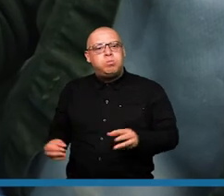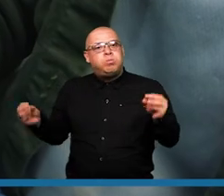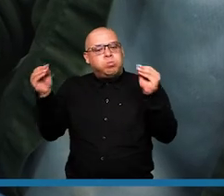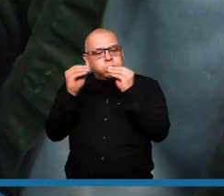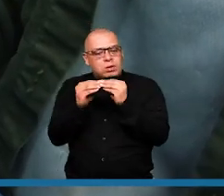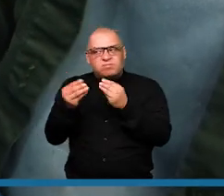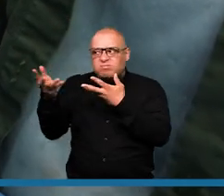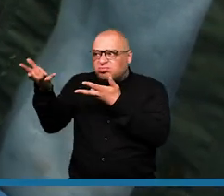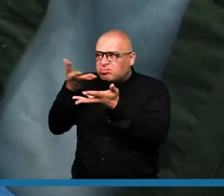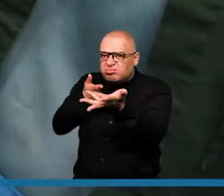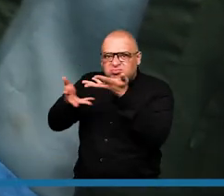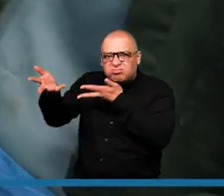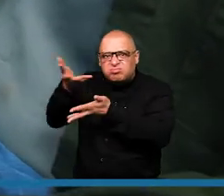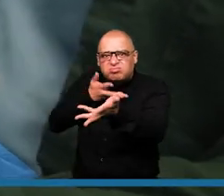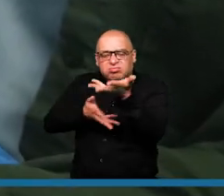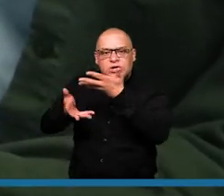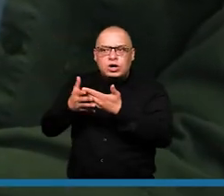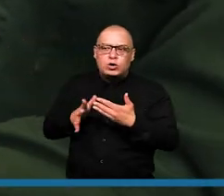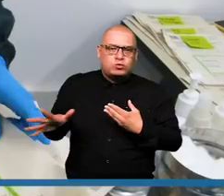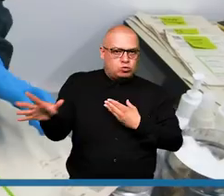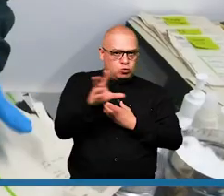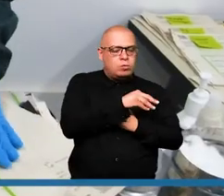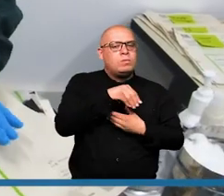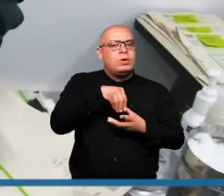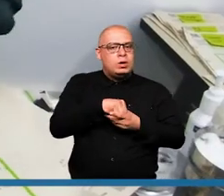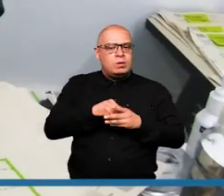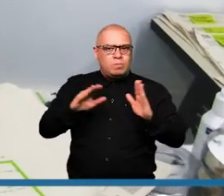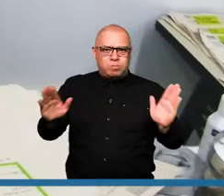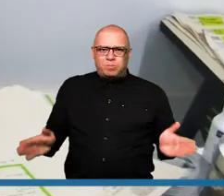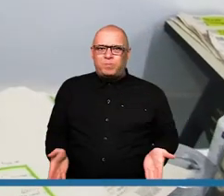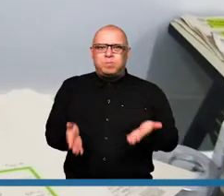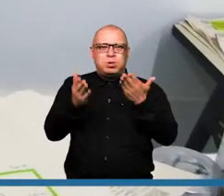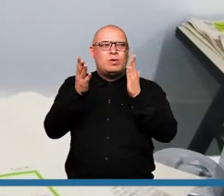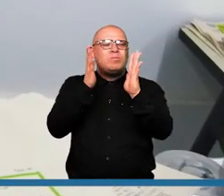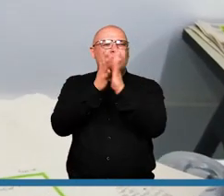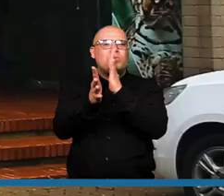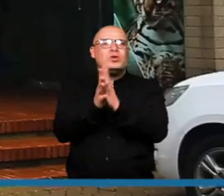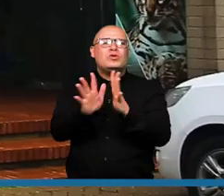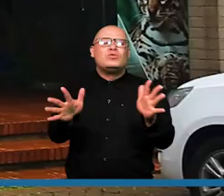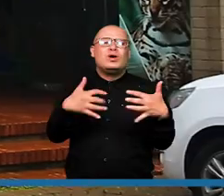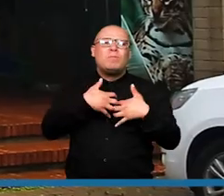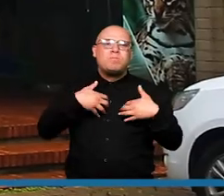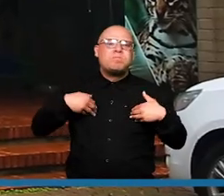para salvaguardar, ante todo tratar de recuperar esas especies de fauna silvestre.